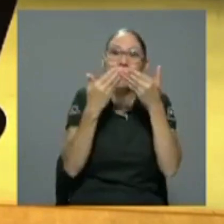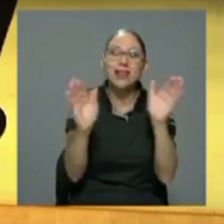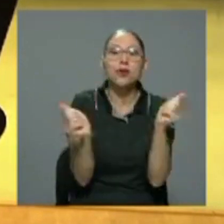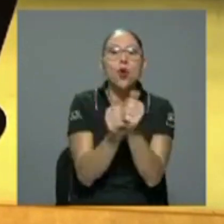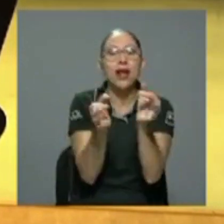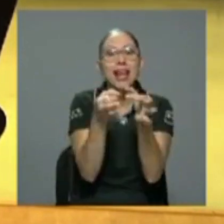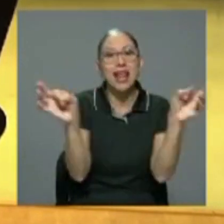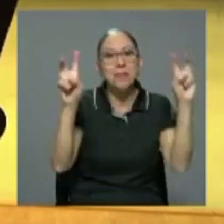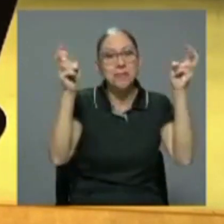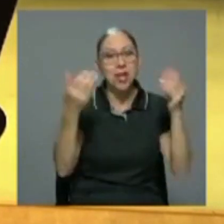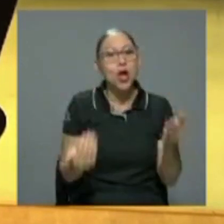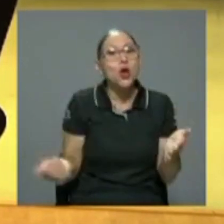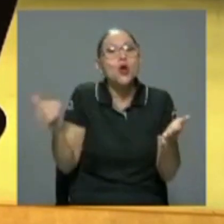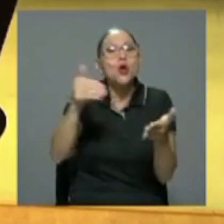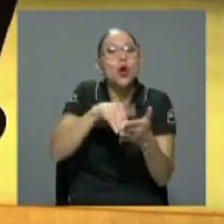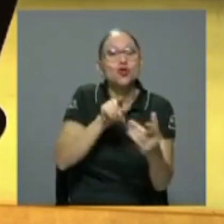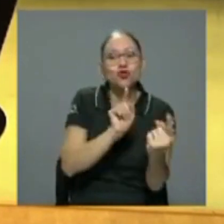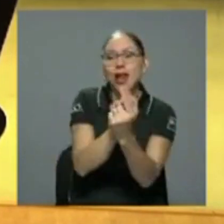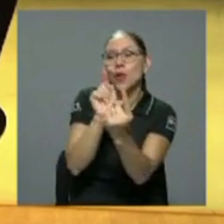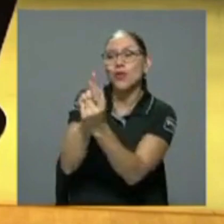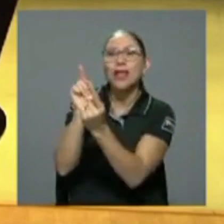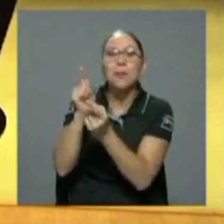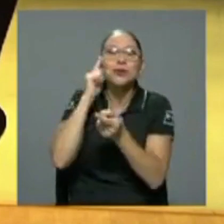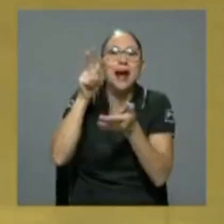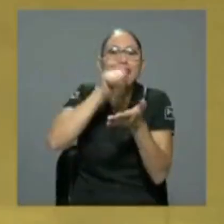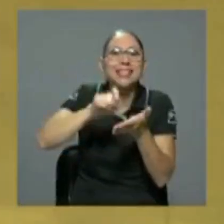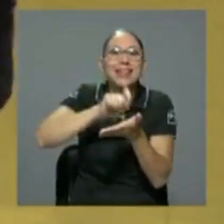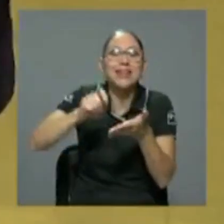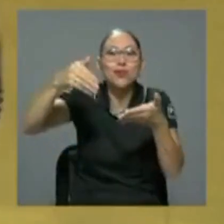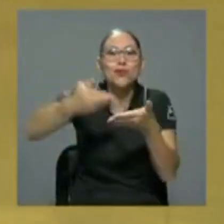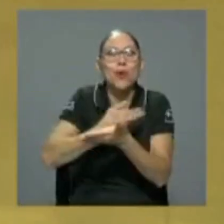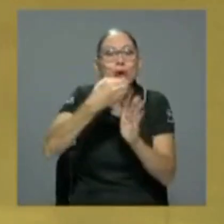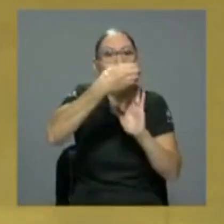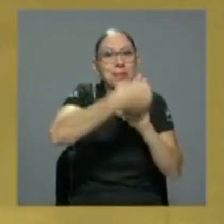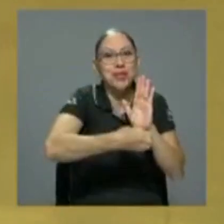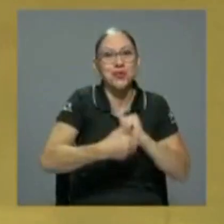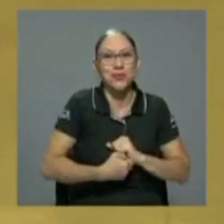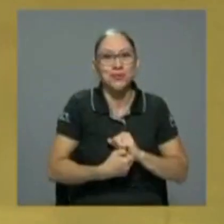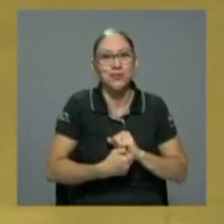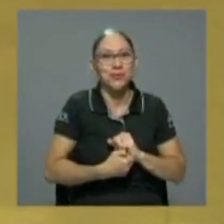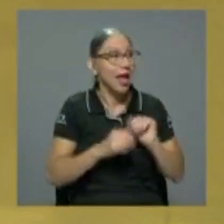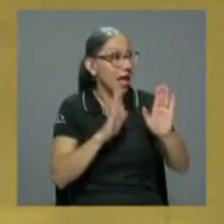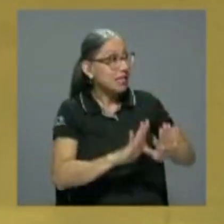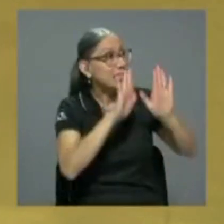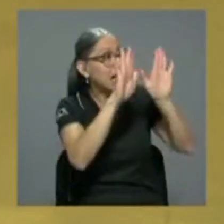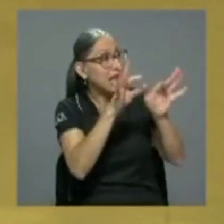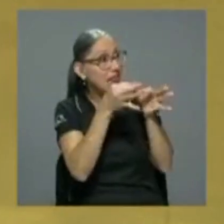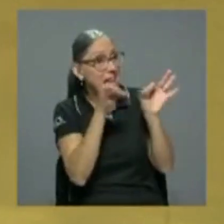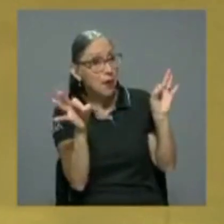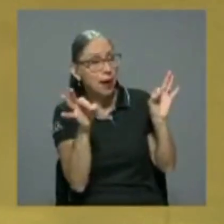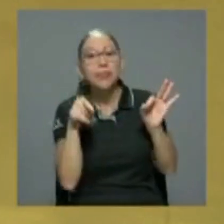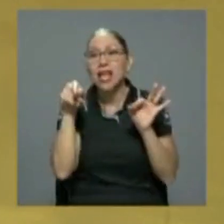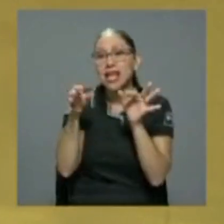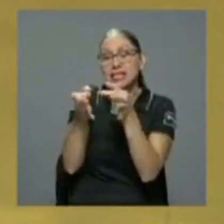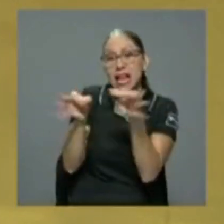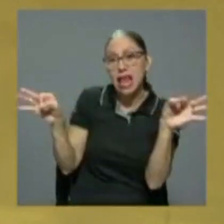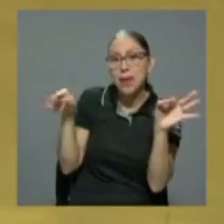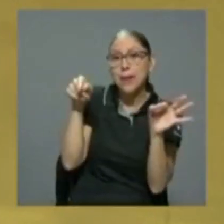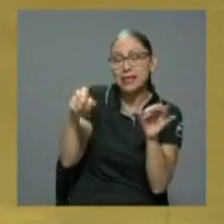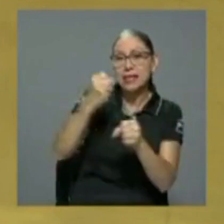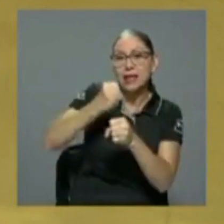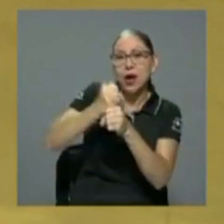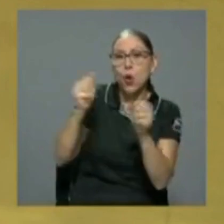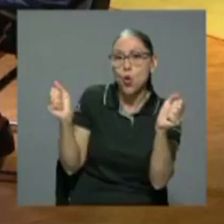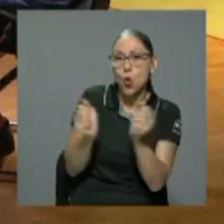escribir un nuevo capítulo". Y eso es lo que estamos tratando de hacer. Ese lema incluso se trabajó